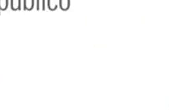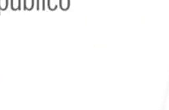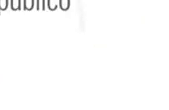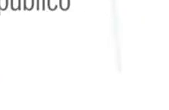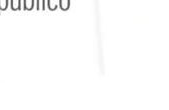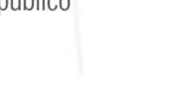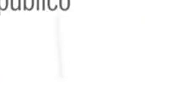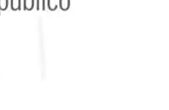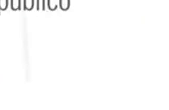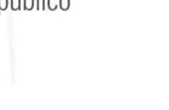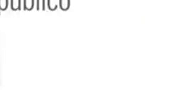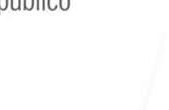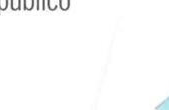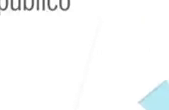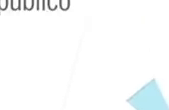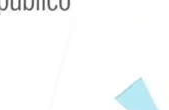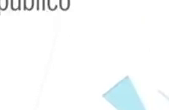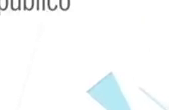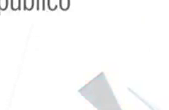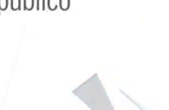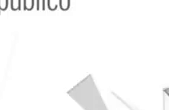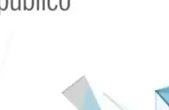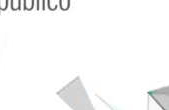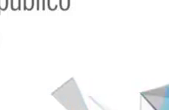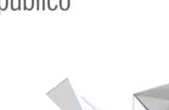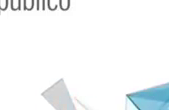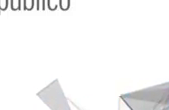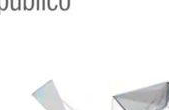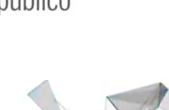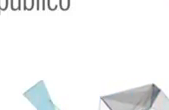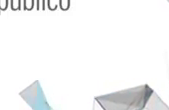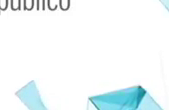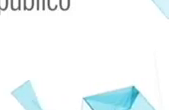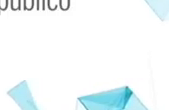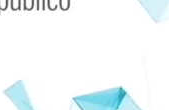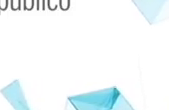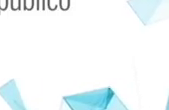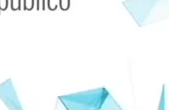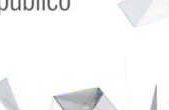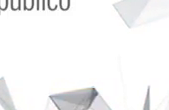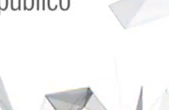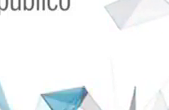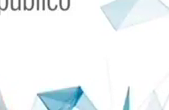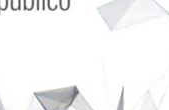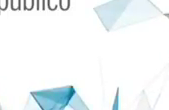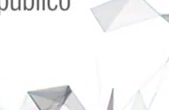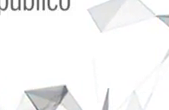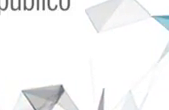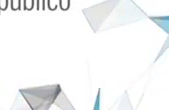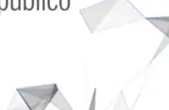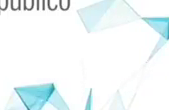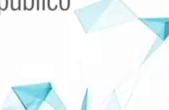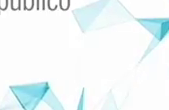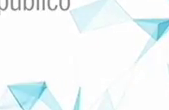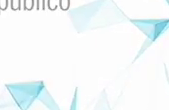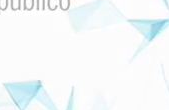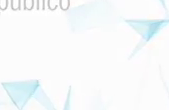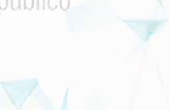el siguiente programa es clasificación y informativo apto para todo público